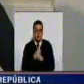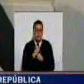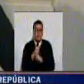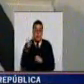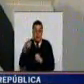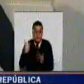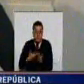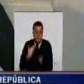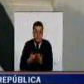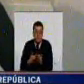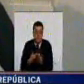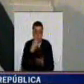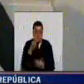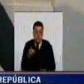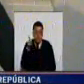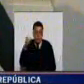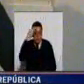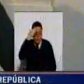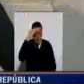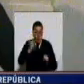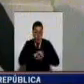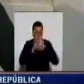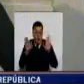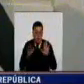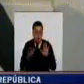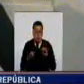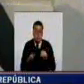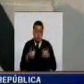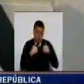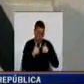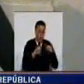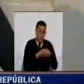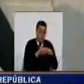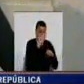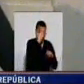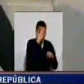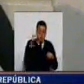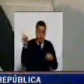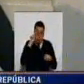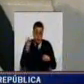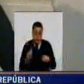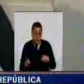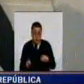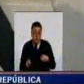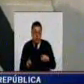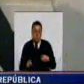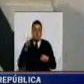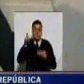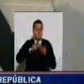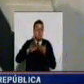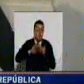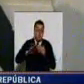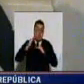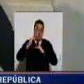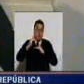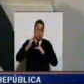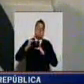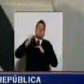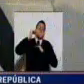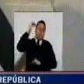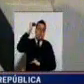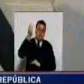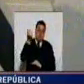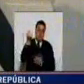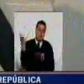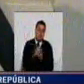pudo establecer todas estas realidades y usted no pudo establecerlas. ¿No era su deber maximizar los ingresos del